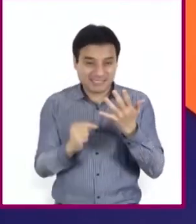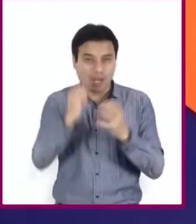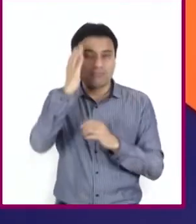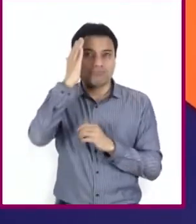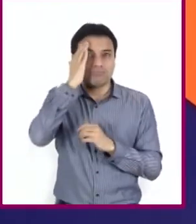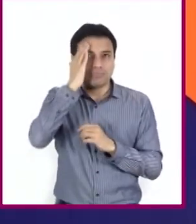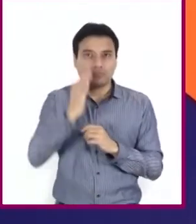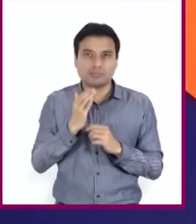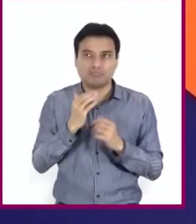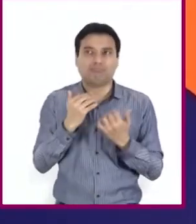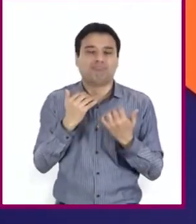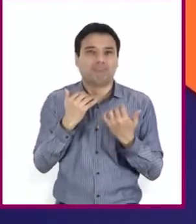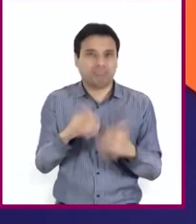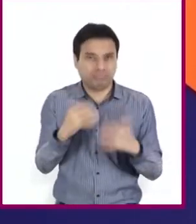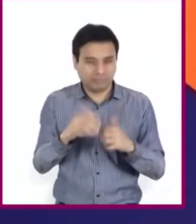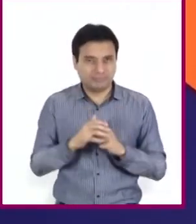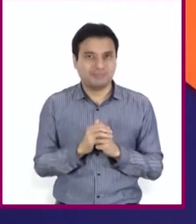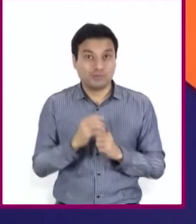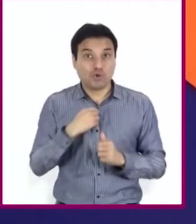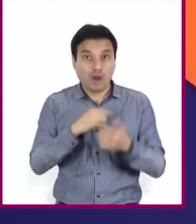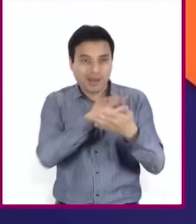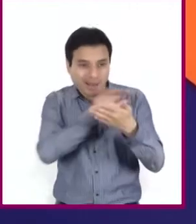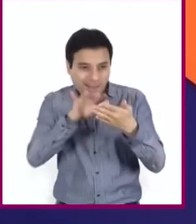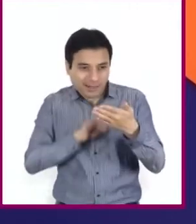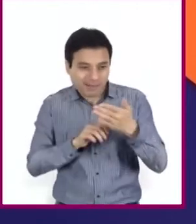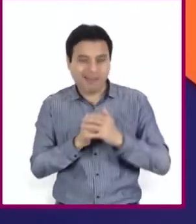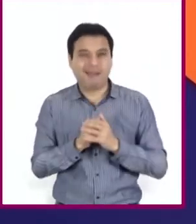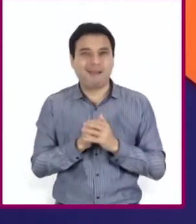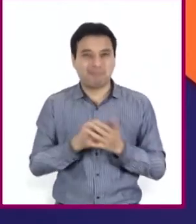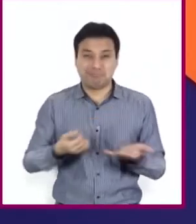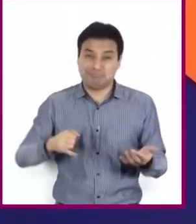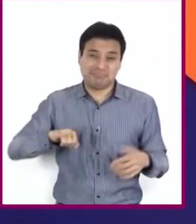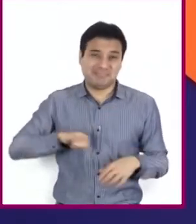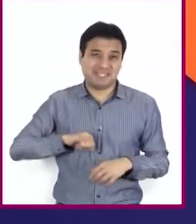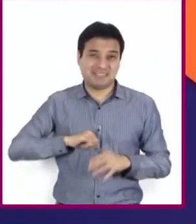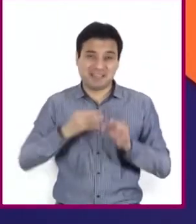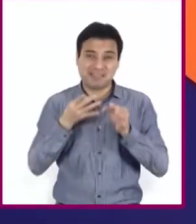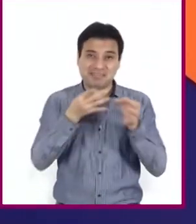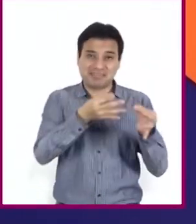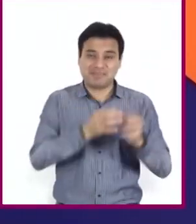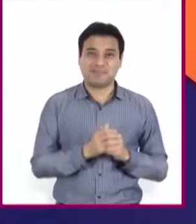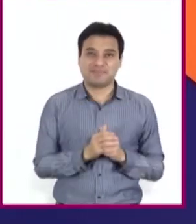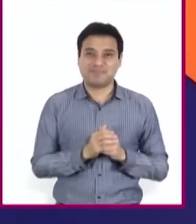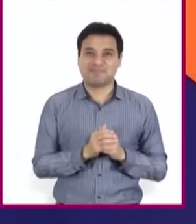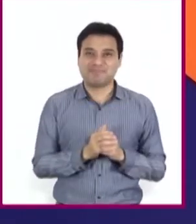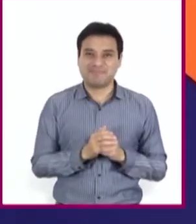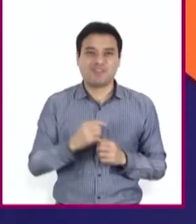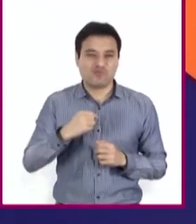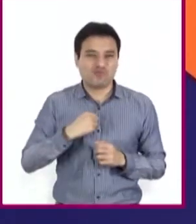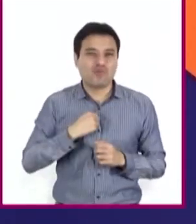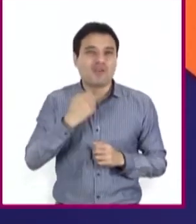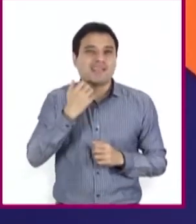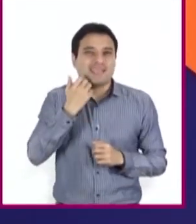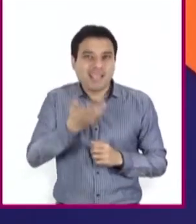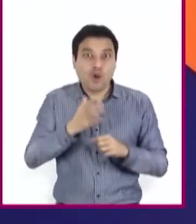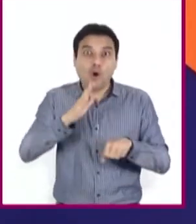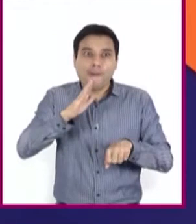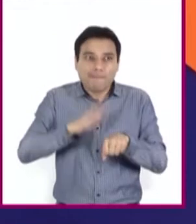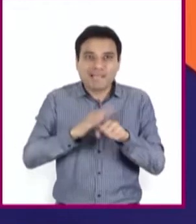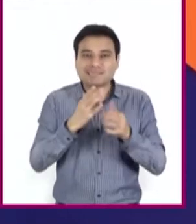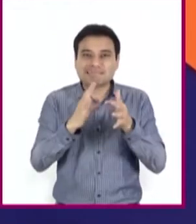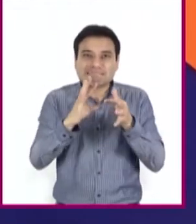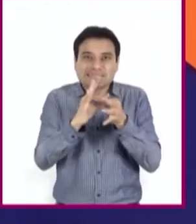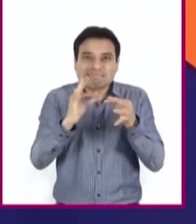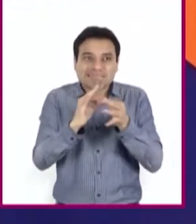son relevantes e importantes, nos llaman mucho la atención, por lo que quisiéramos saber con más claridad sobre